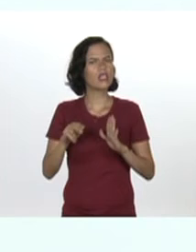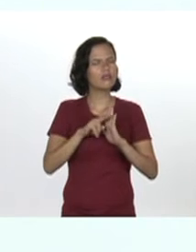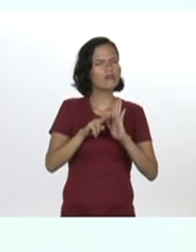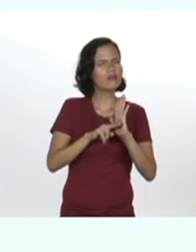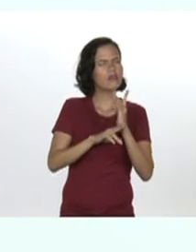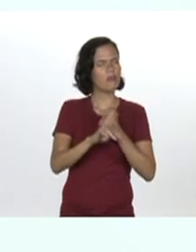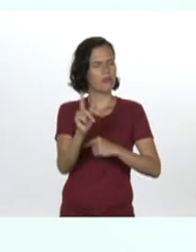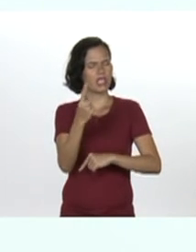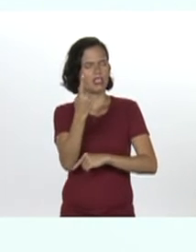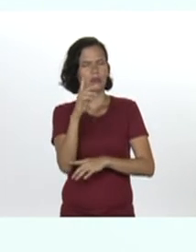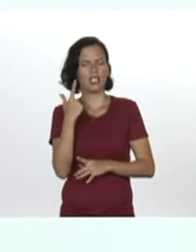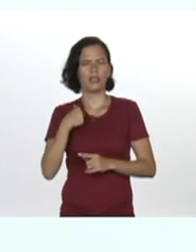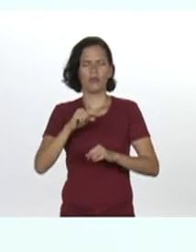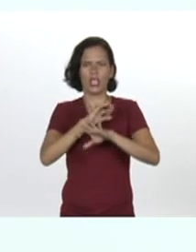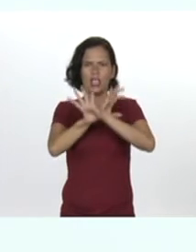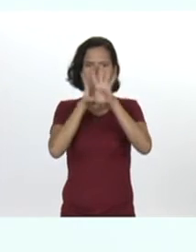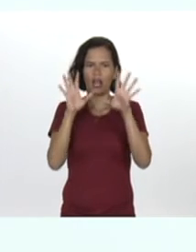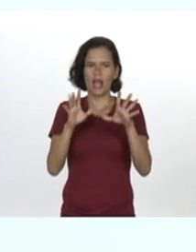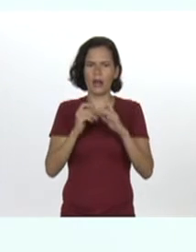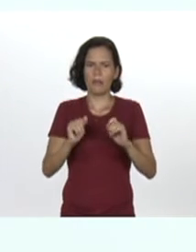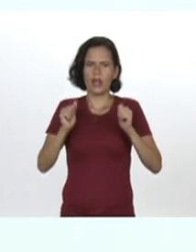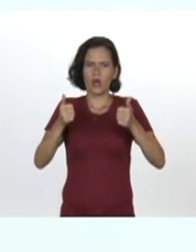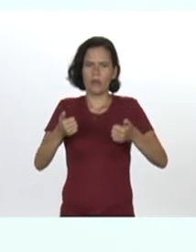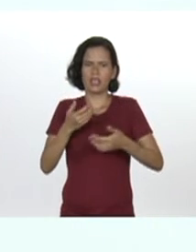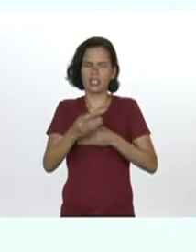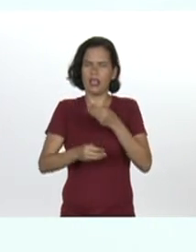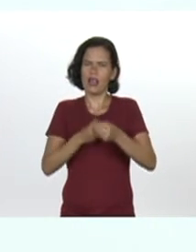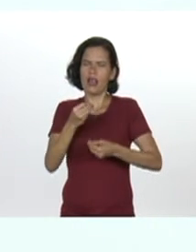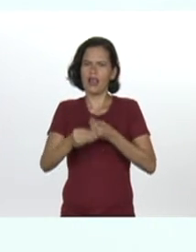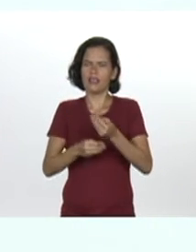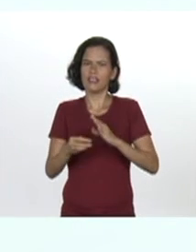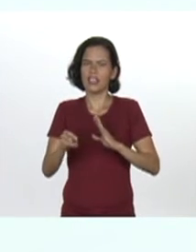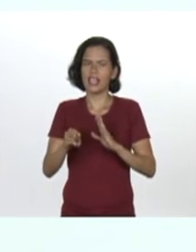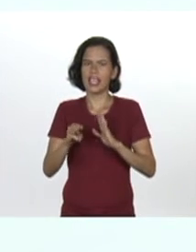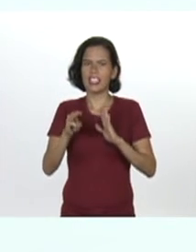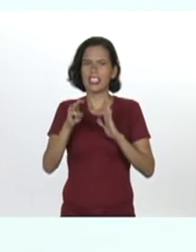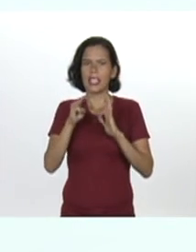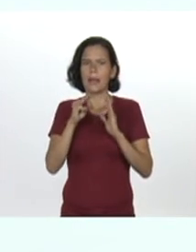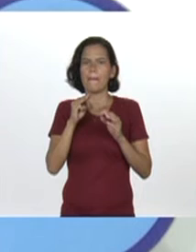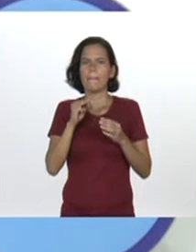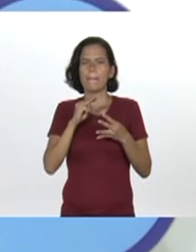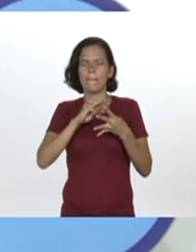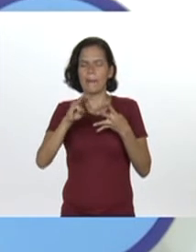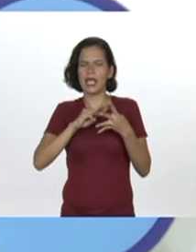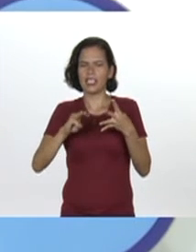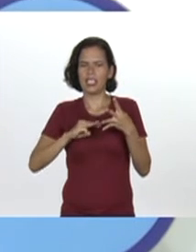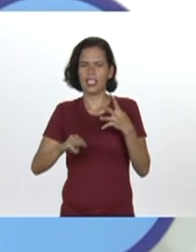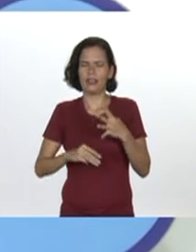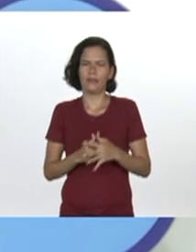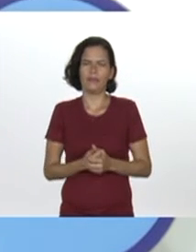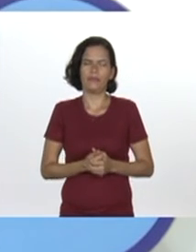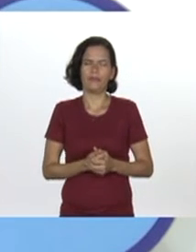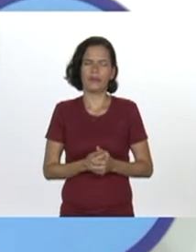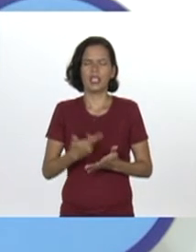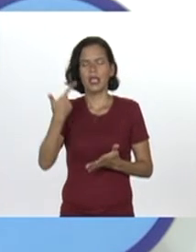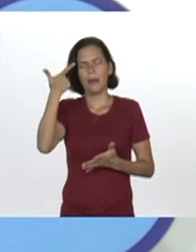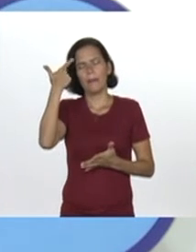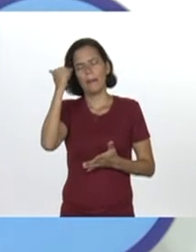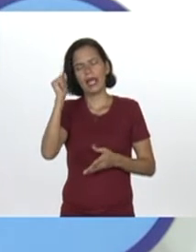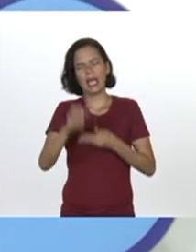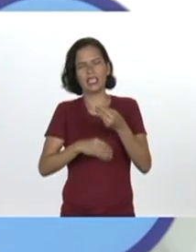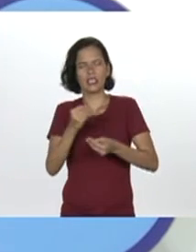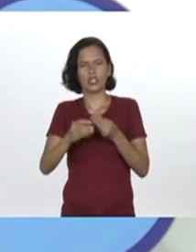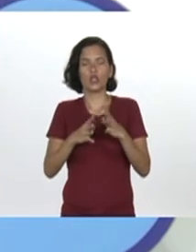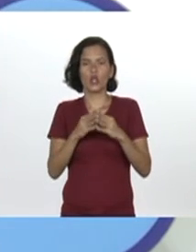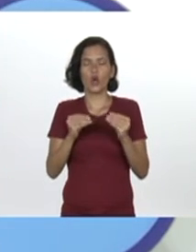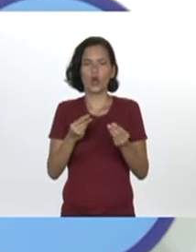principales que debemos tomar en cuenta para comenzar a elaborar ese material didáctico, profe Licetti? Muy bien, mi profe, para la elaboración y todo lo que